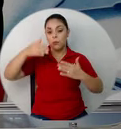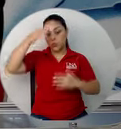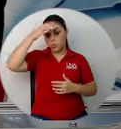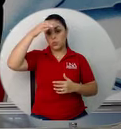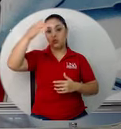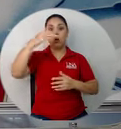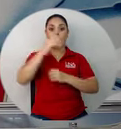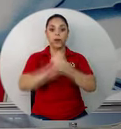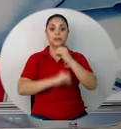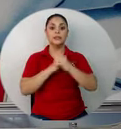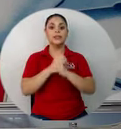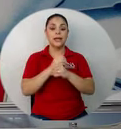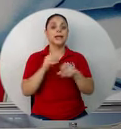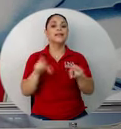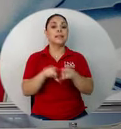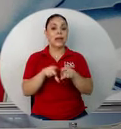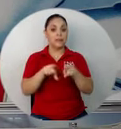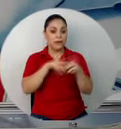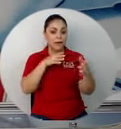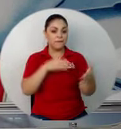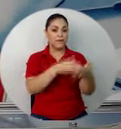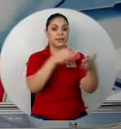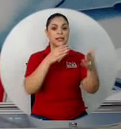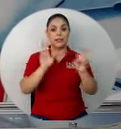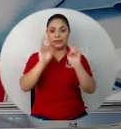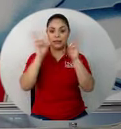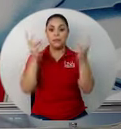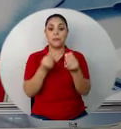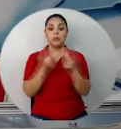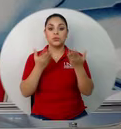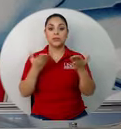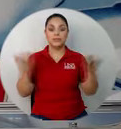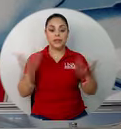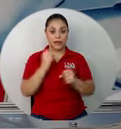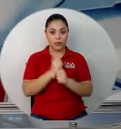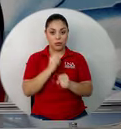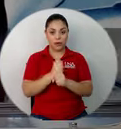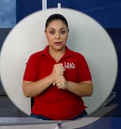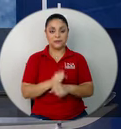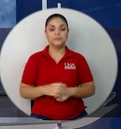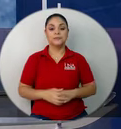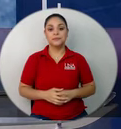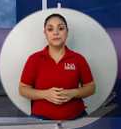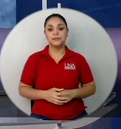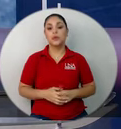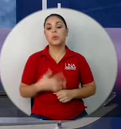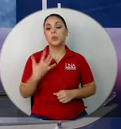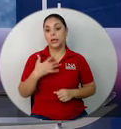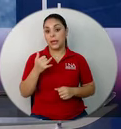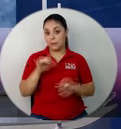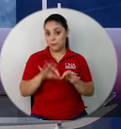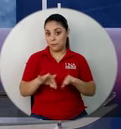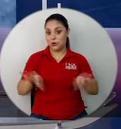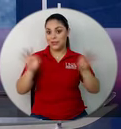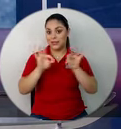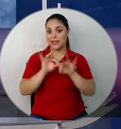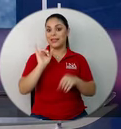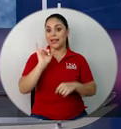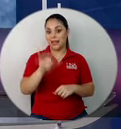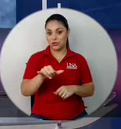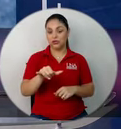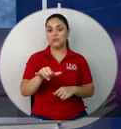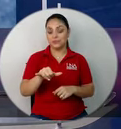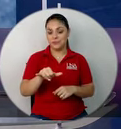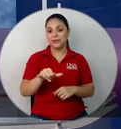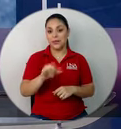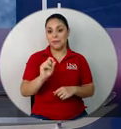organizacional también incide en el tema de productividad laboral. Qué importante eso que usted decía, lo conversaba con don Gustavo en el